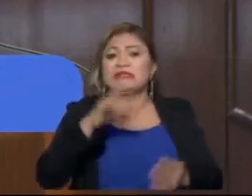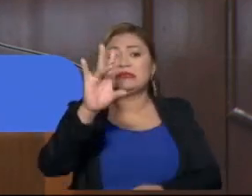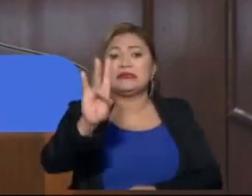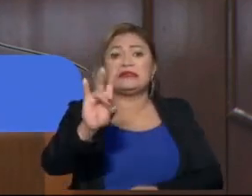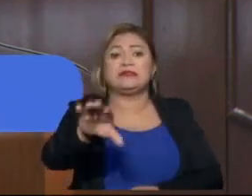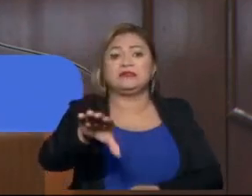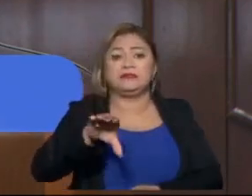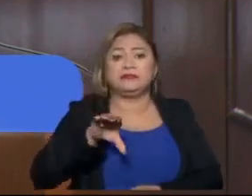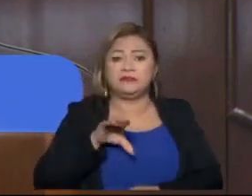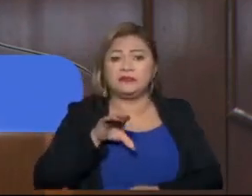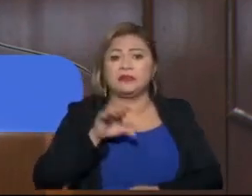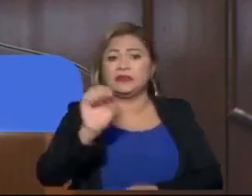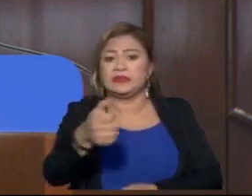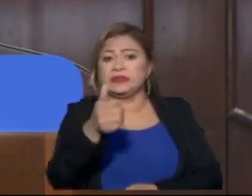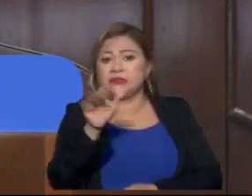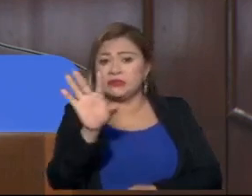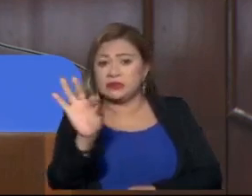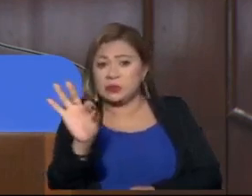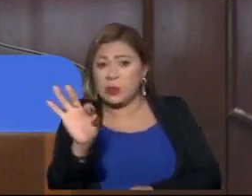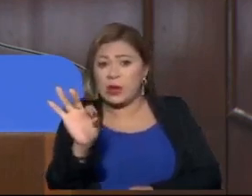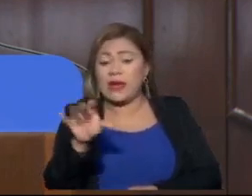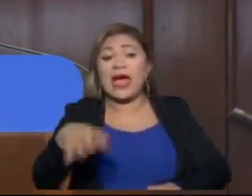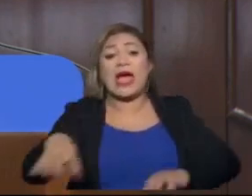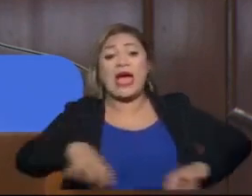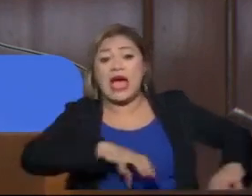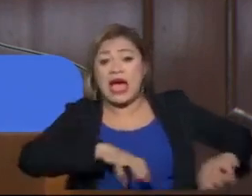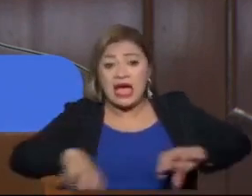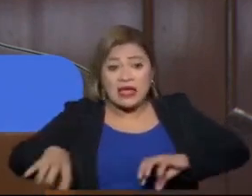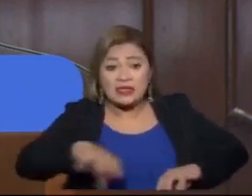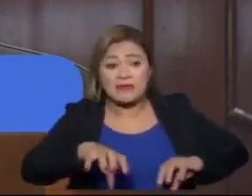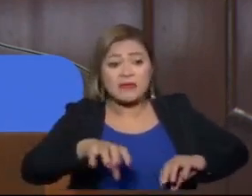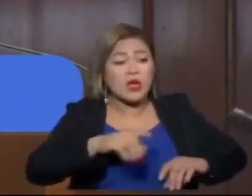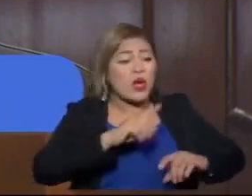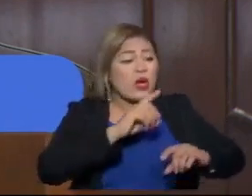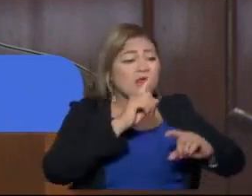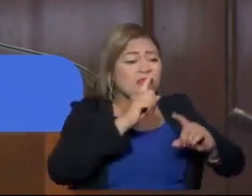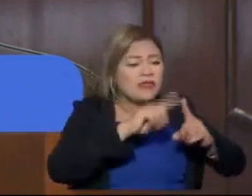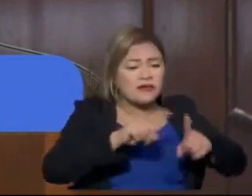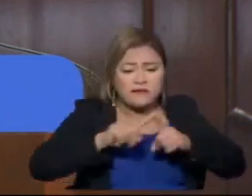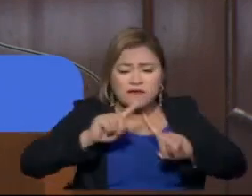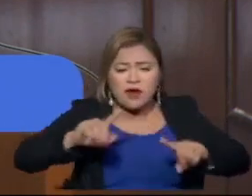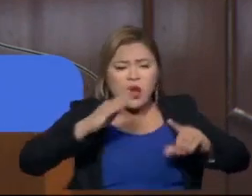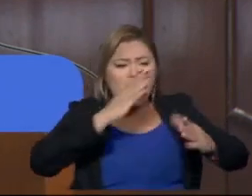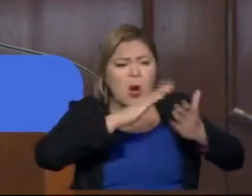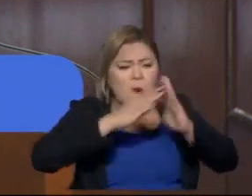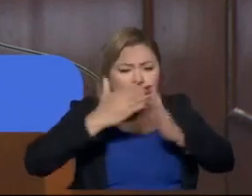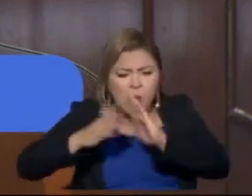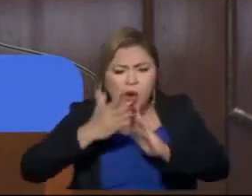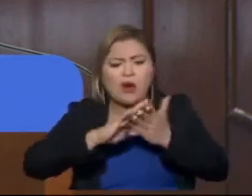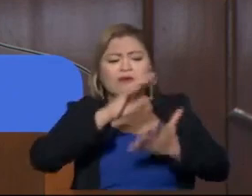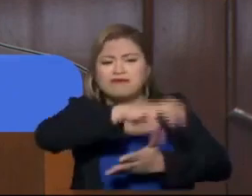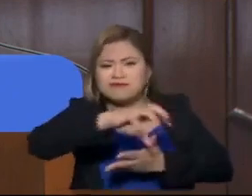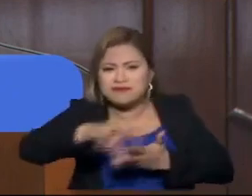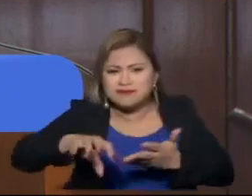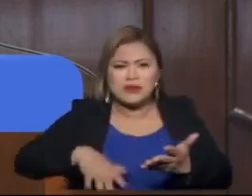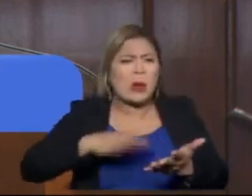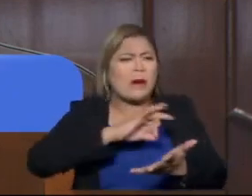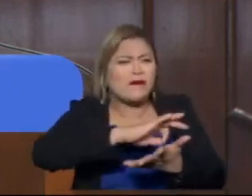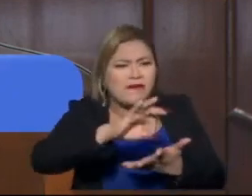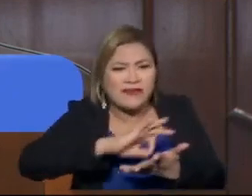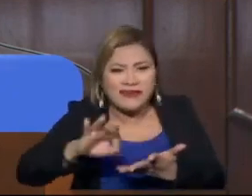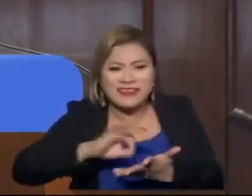719 actividades en 153 giras de trabajo comunitario en todas las provincias